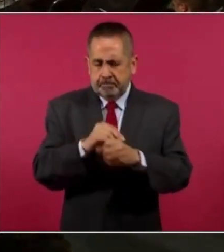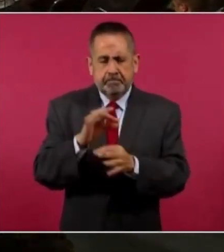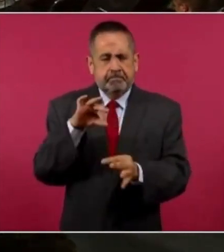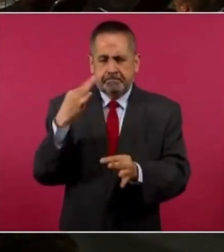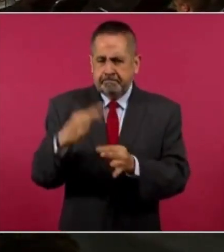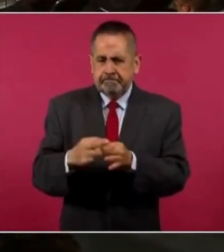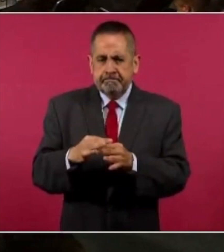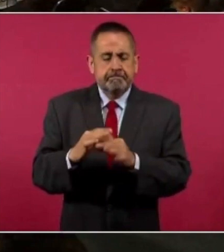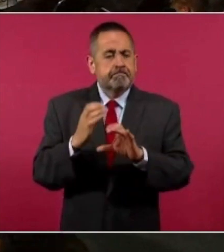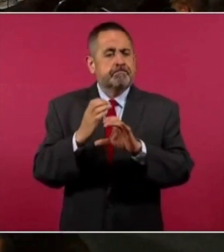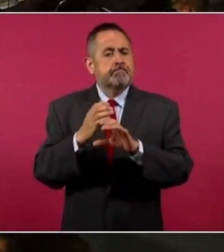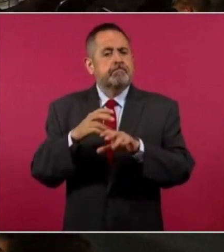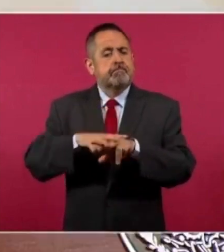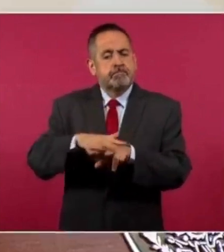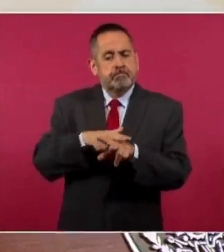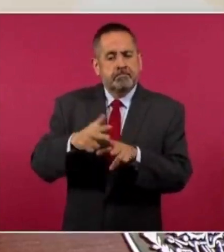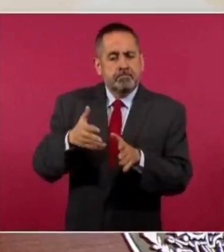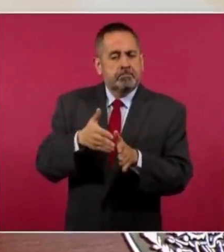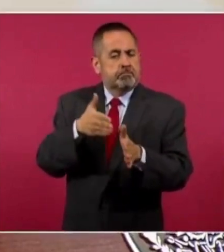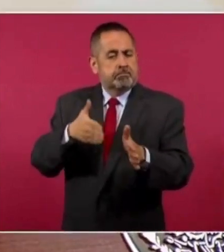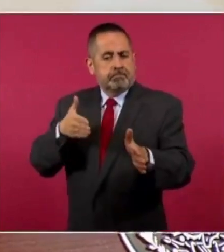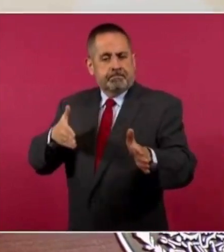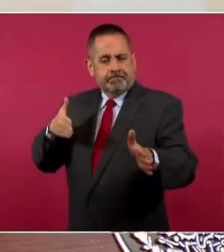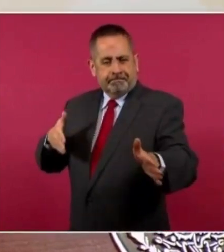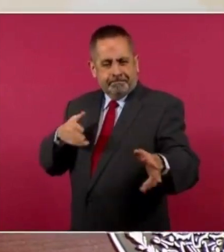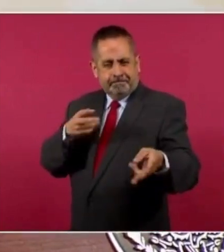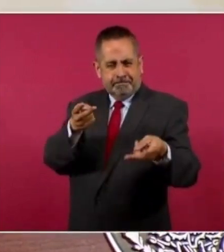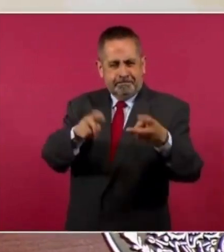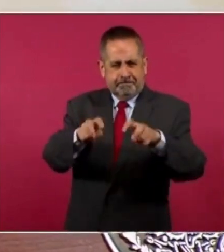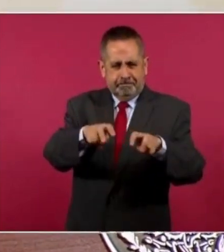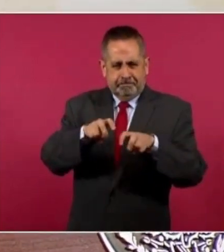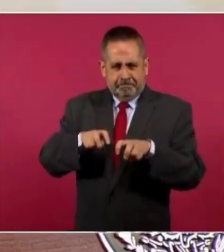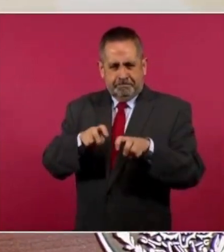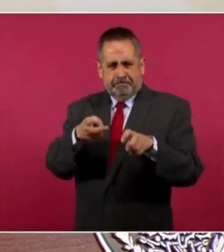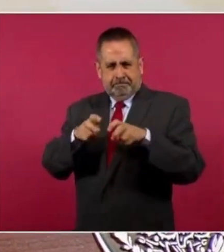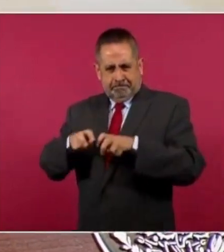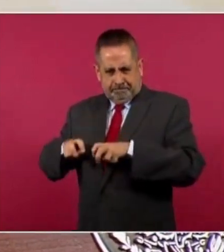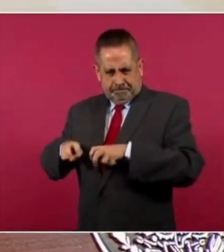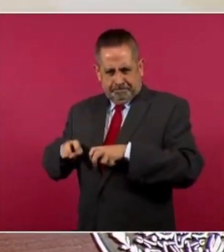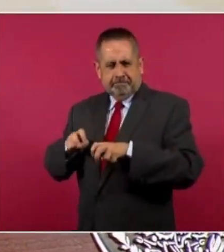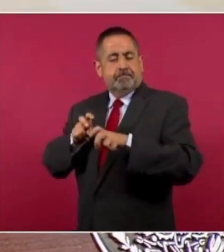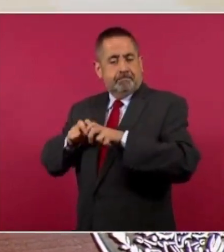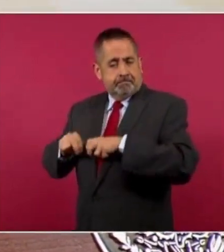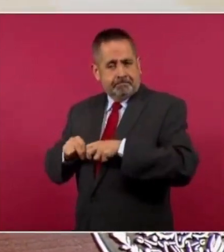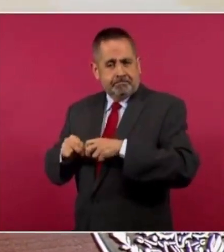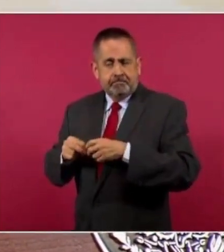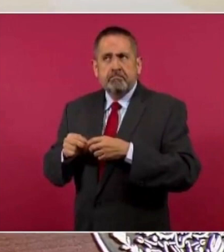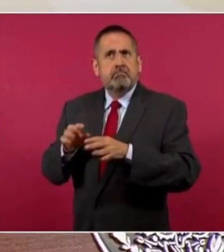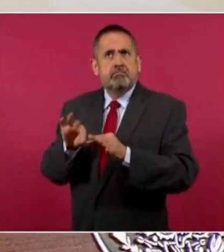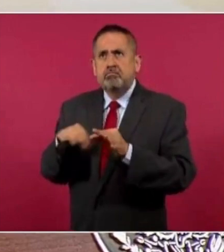vagones de los trenes nos los empiezan a